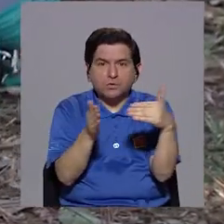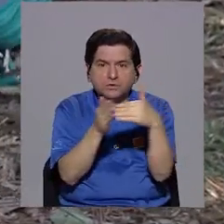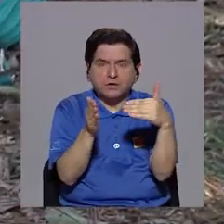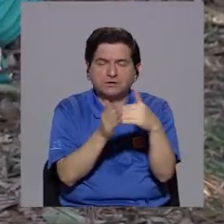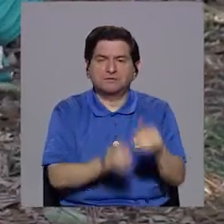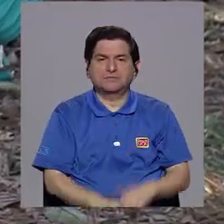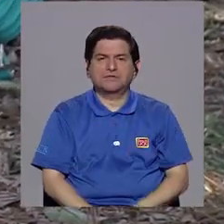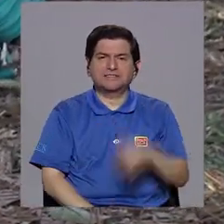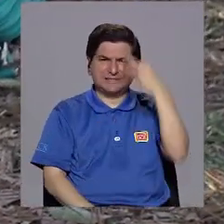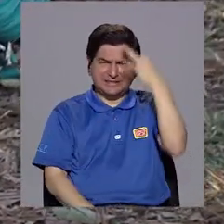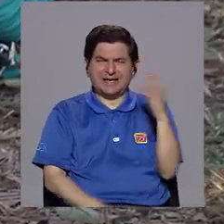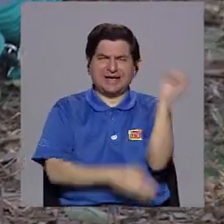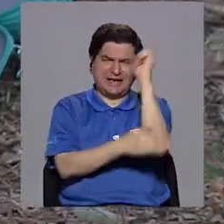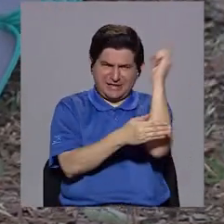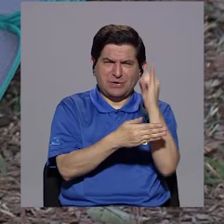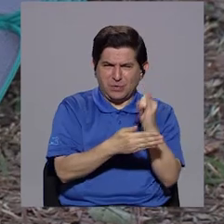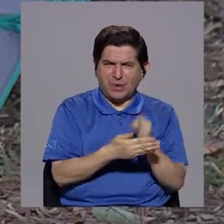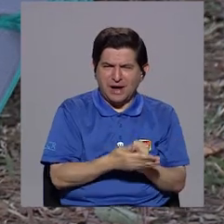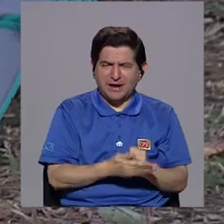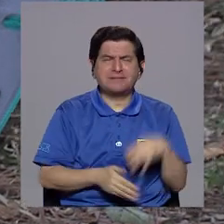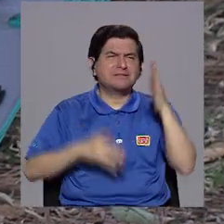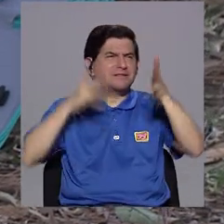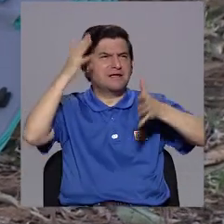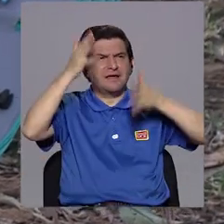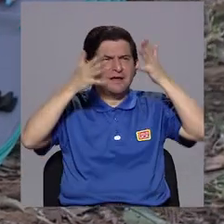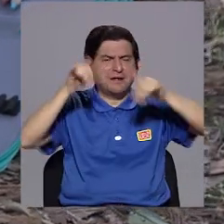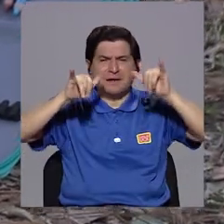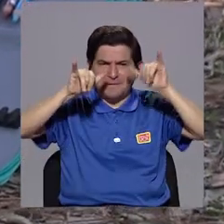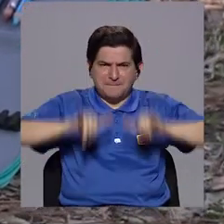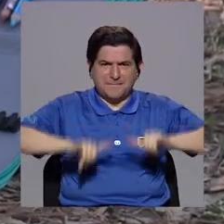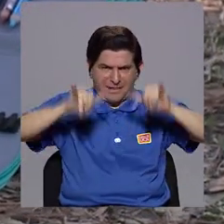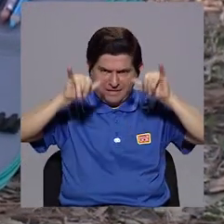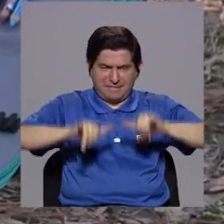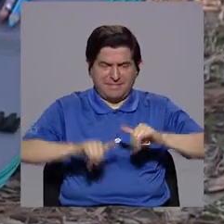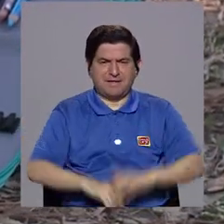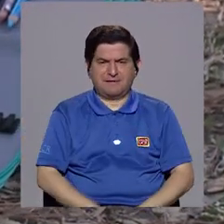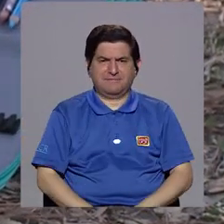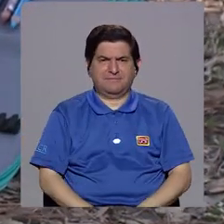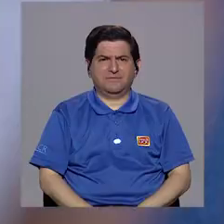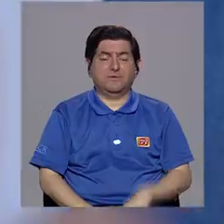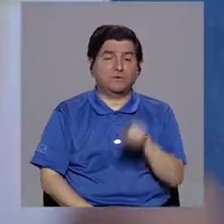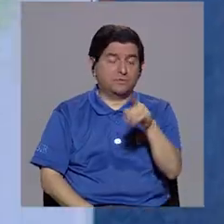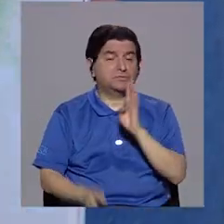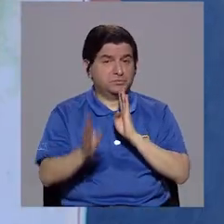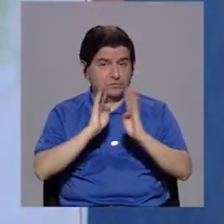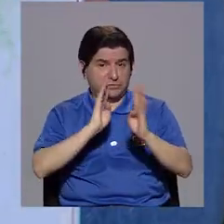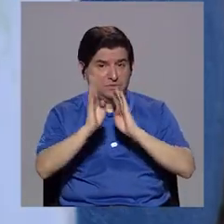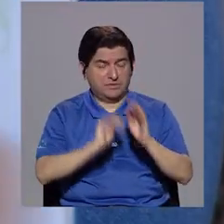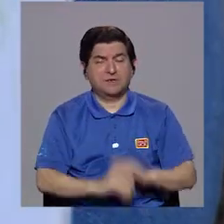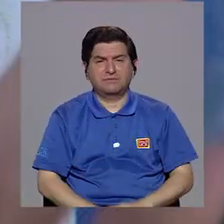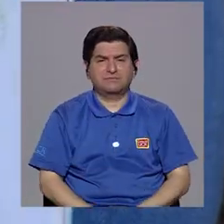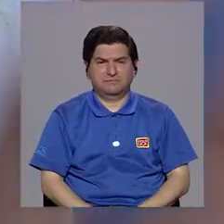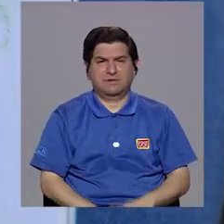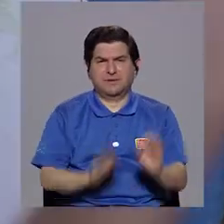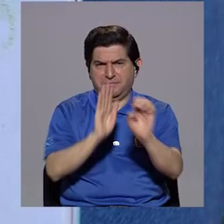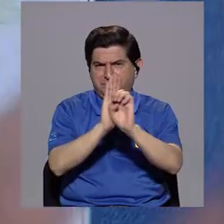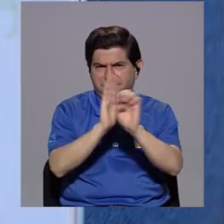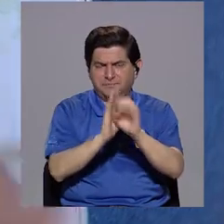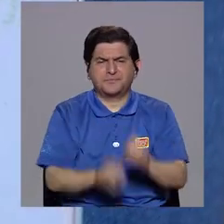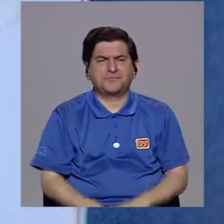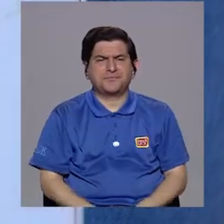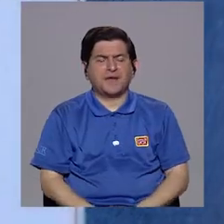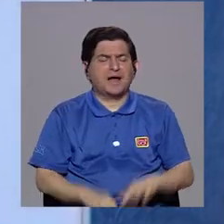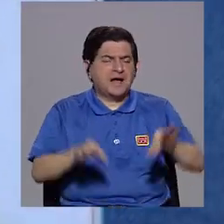volver a pensar, y creo que el arte de alguna manera y la creatividad sostienen un poquito eso, ¿verdad? Vos hablabas de esto como de, bueno,